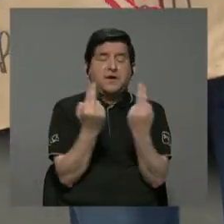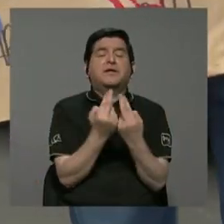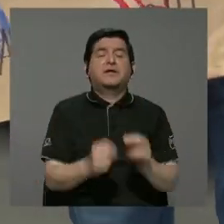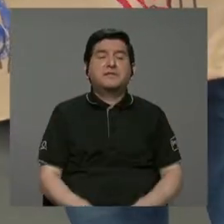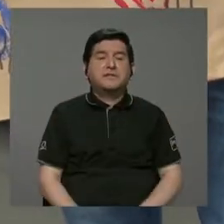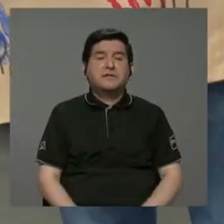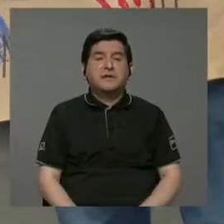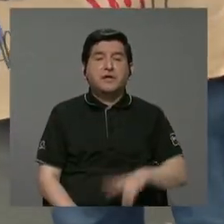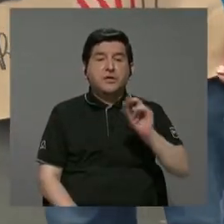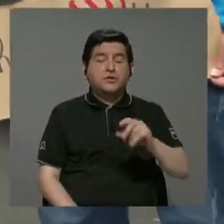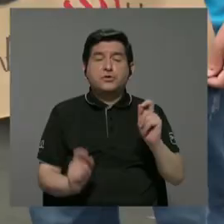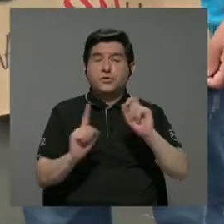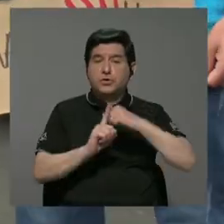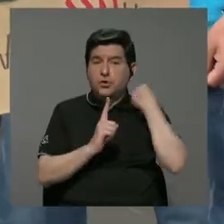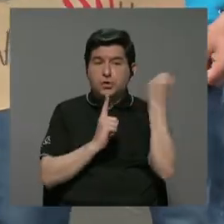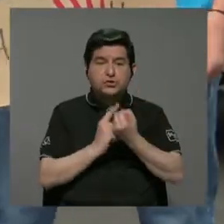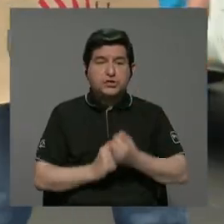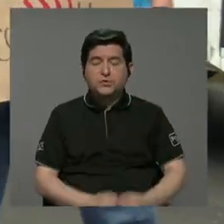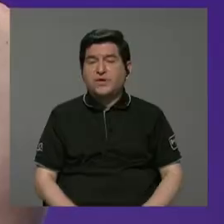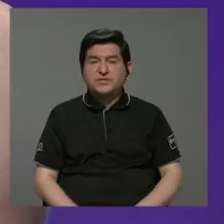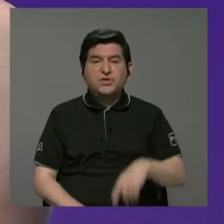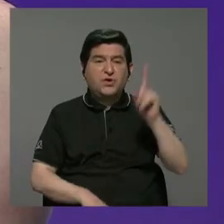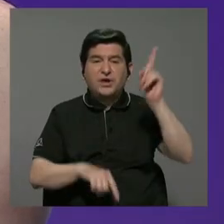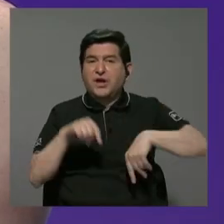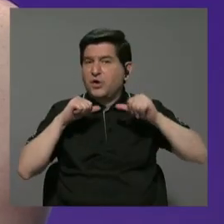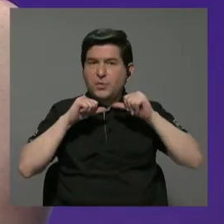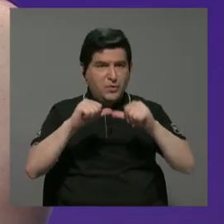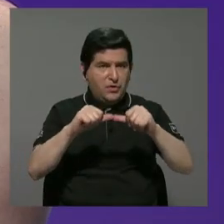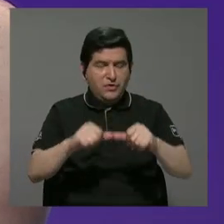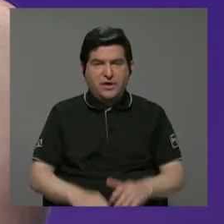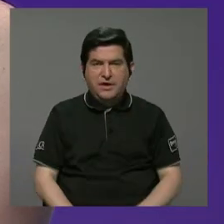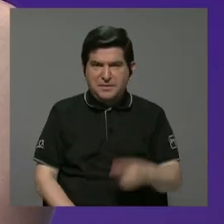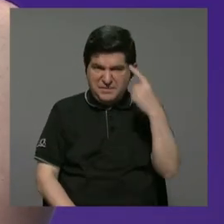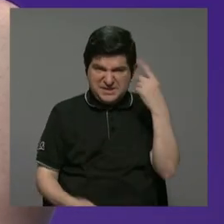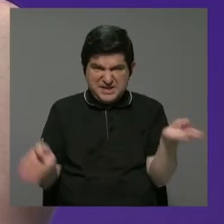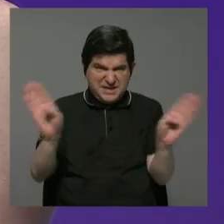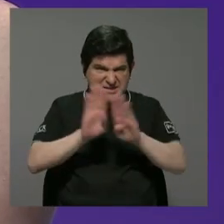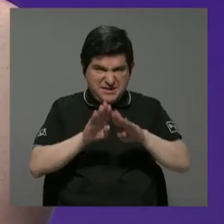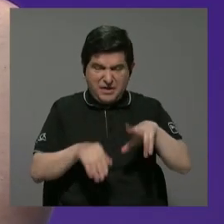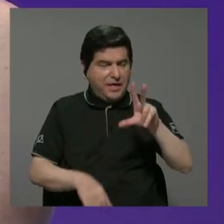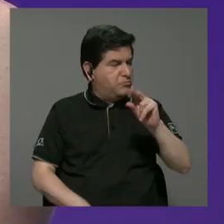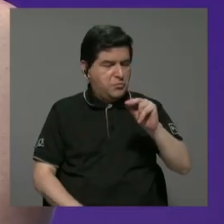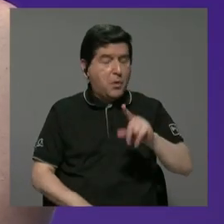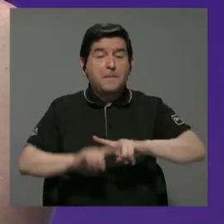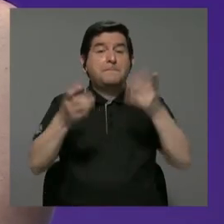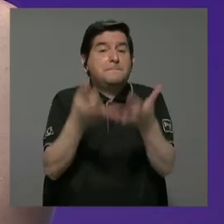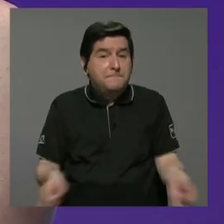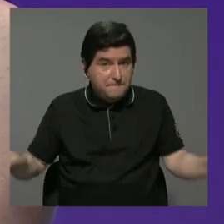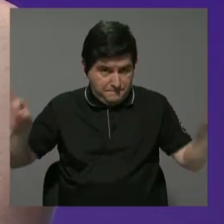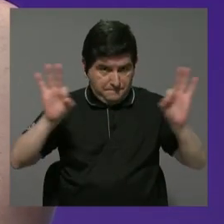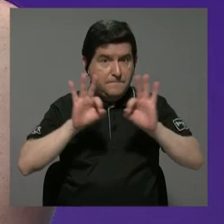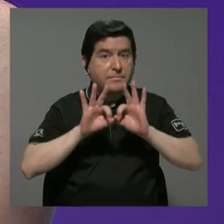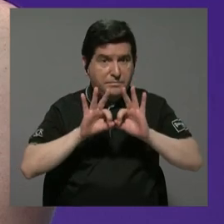no hay un punto muerto de negociación, no podríamos decir que ya está cerrada, pero sí es importante